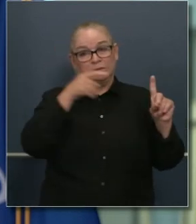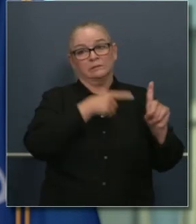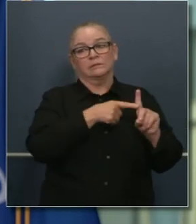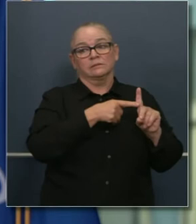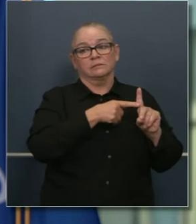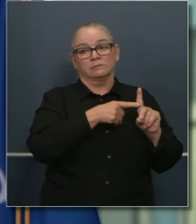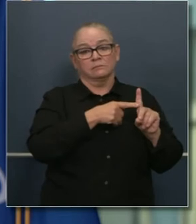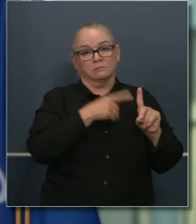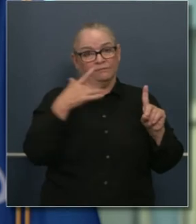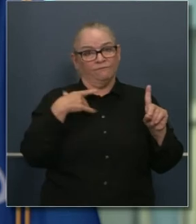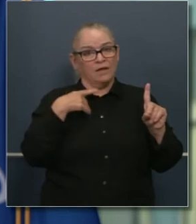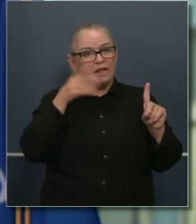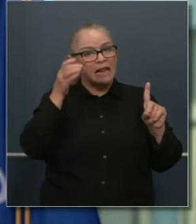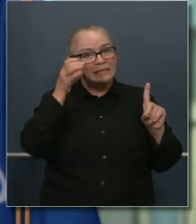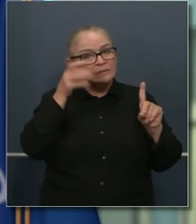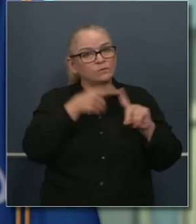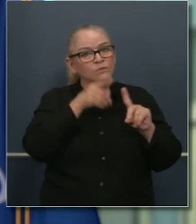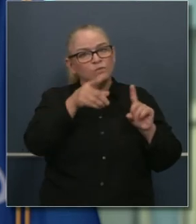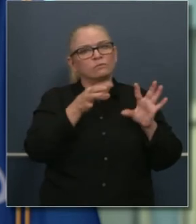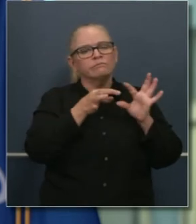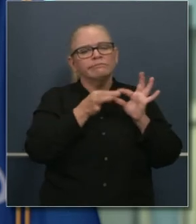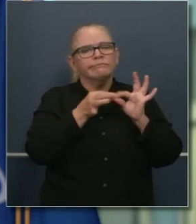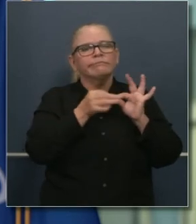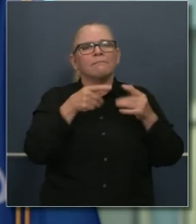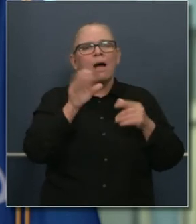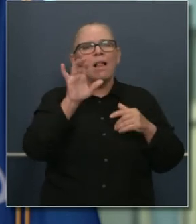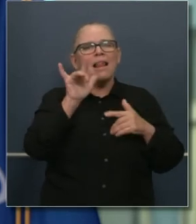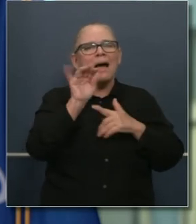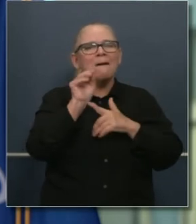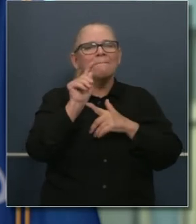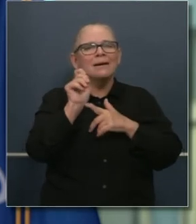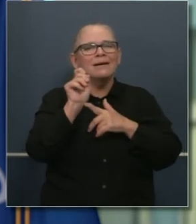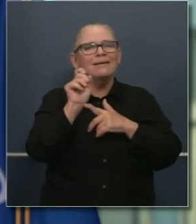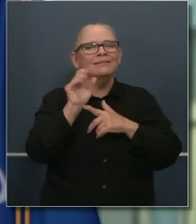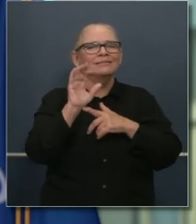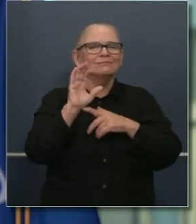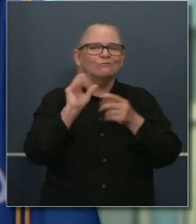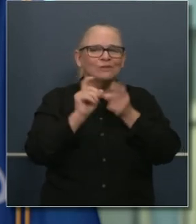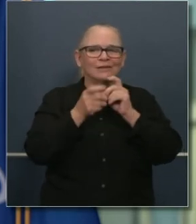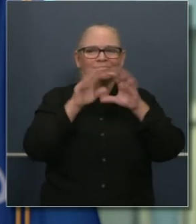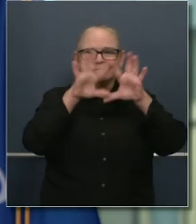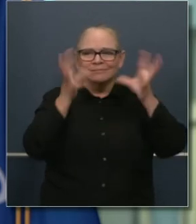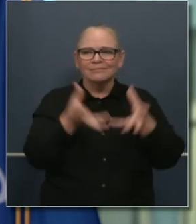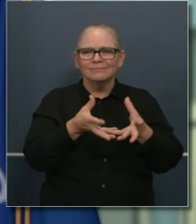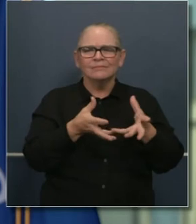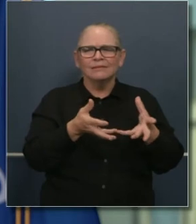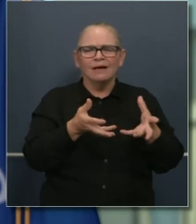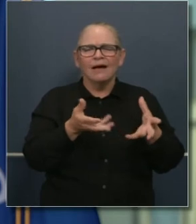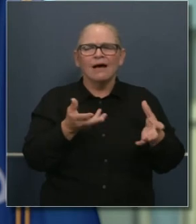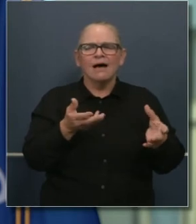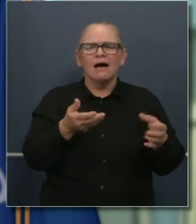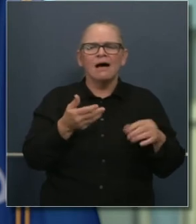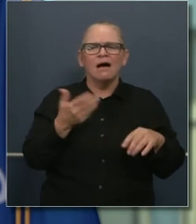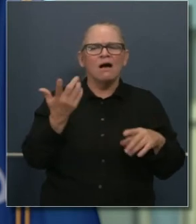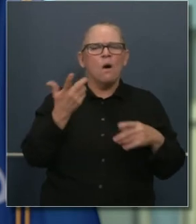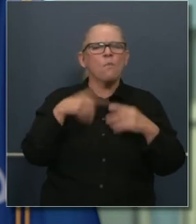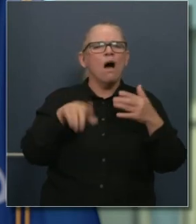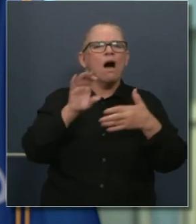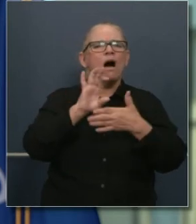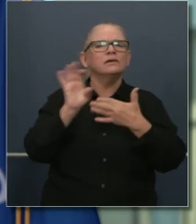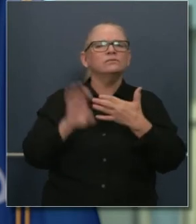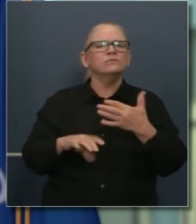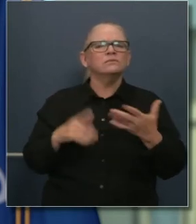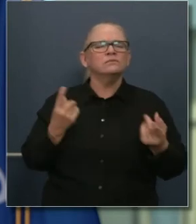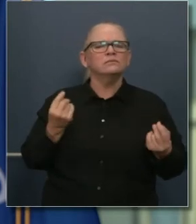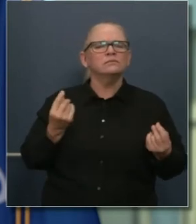cuando habló con el presidente usted se sintió escuchado sobre el tema climático cuáles van a ser las consecuencias para